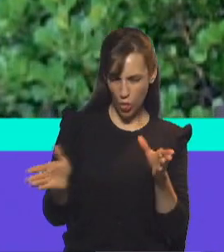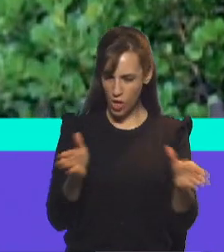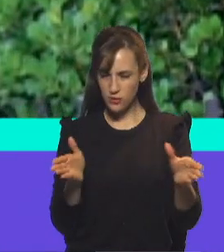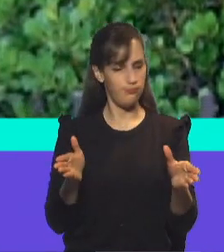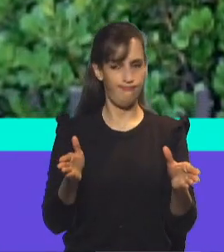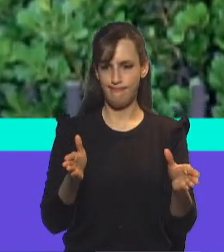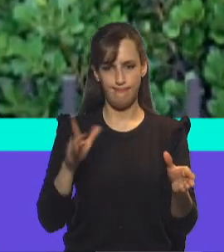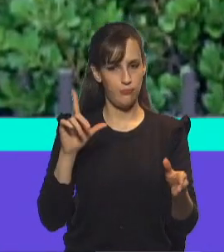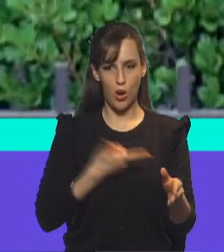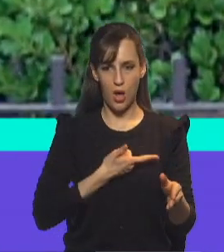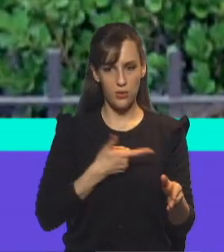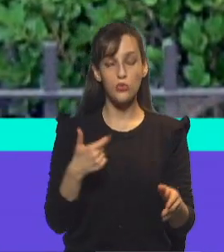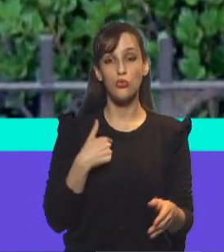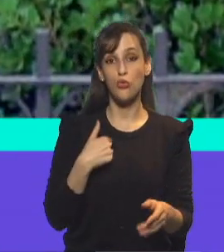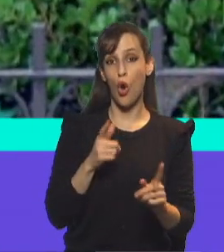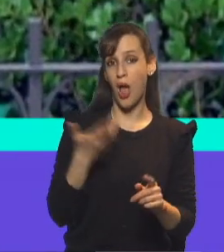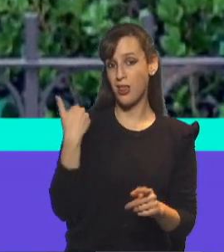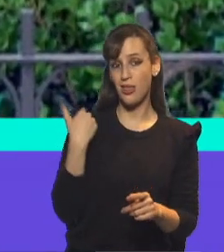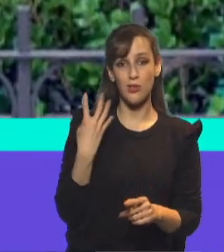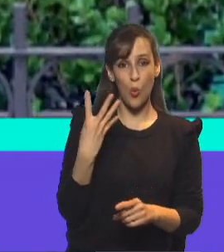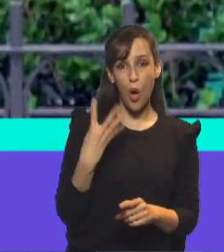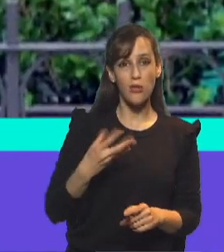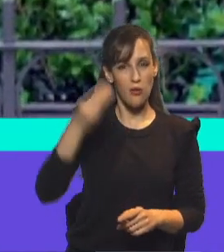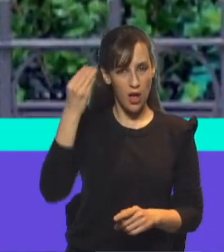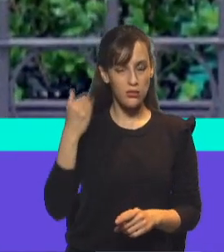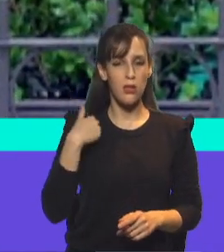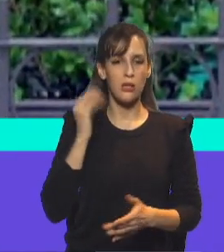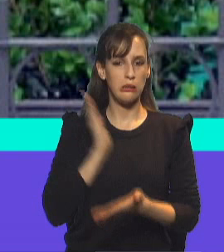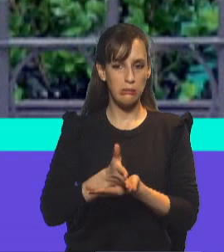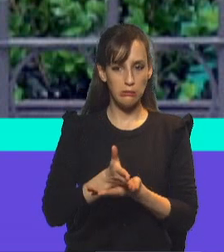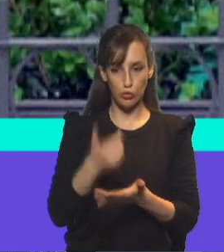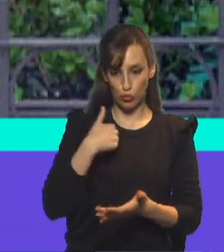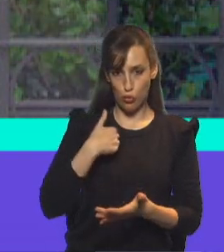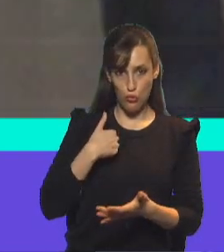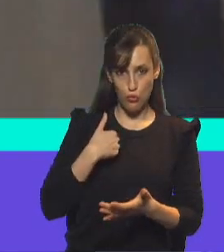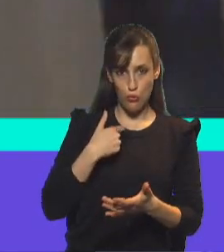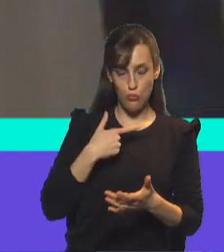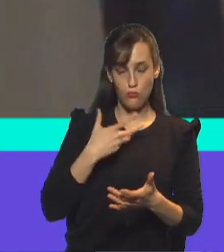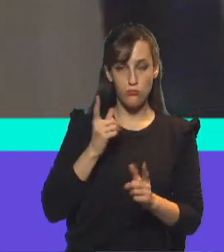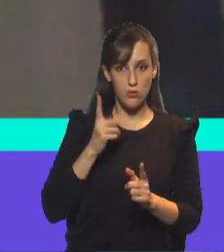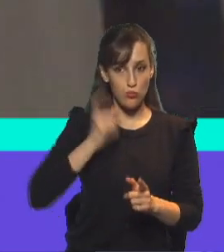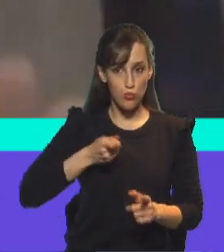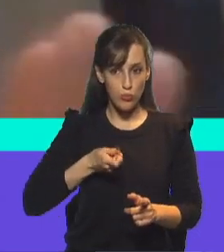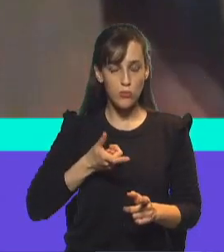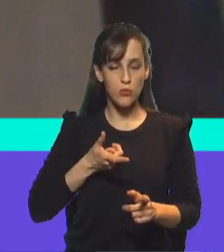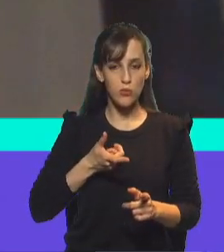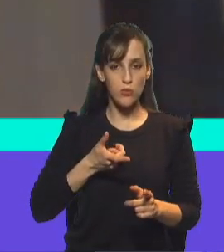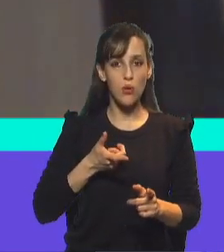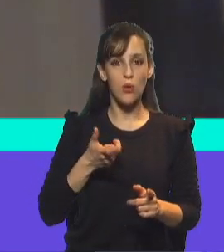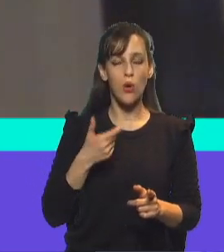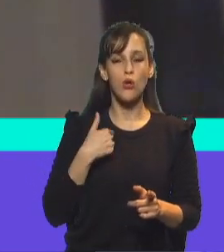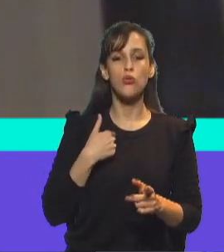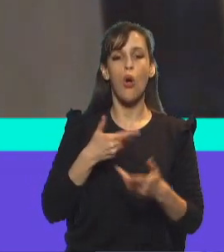país estando procesado en cuatro causas, vuelvo a insistir, nunca estuve impedido de salir del país, pero cada vez que salía me presentaba con un